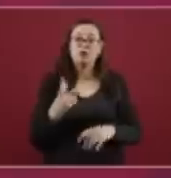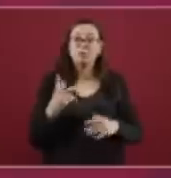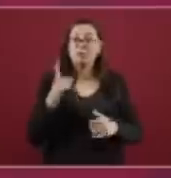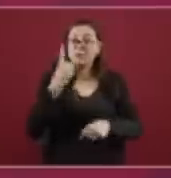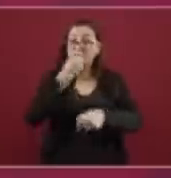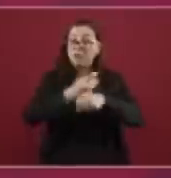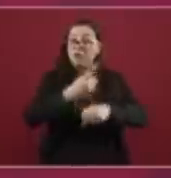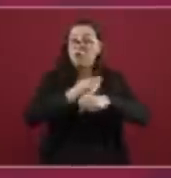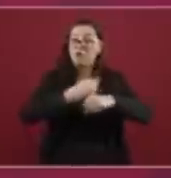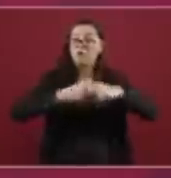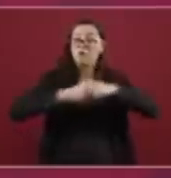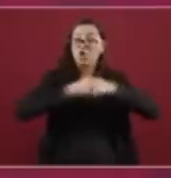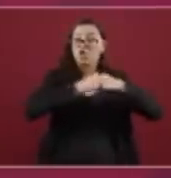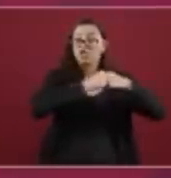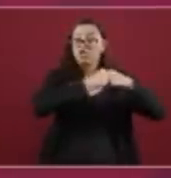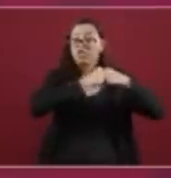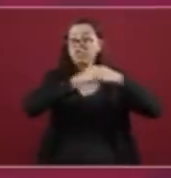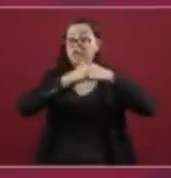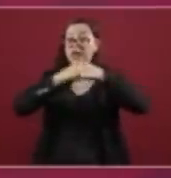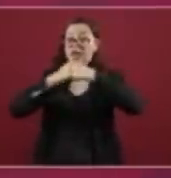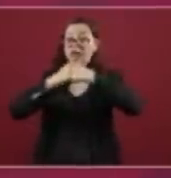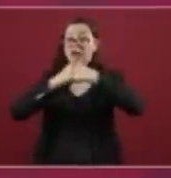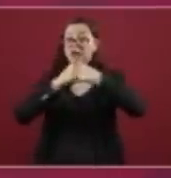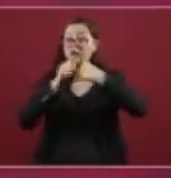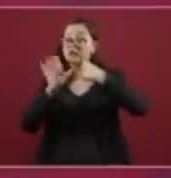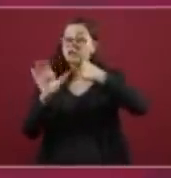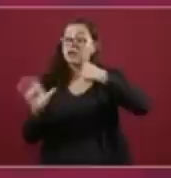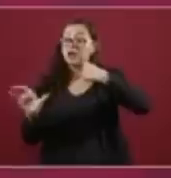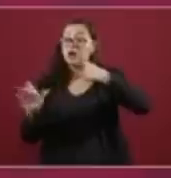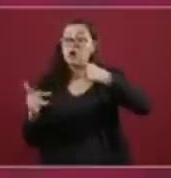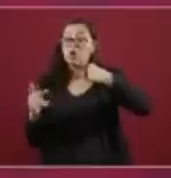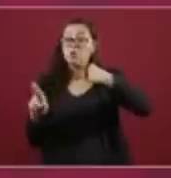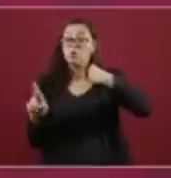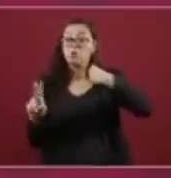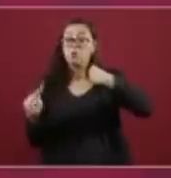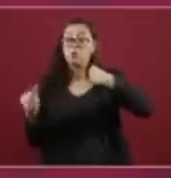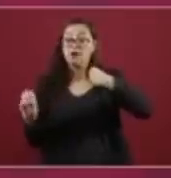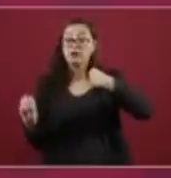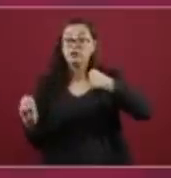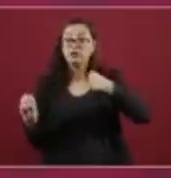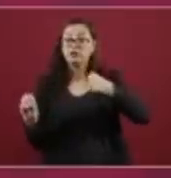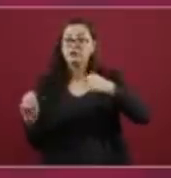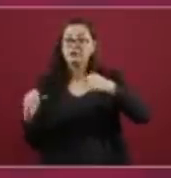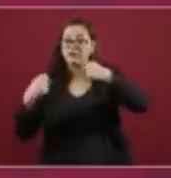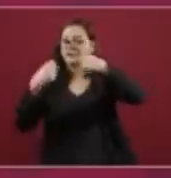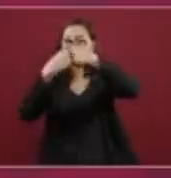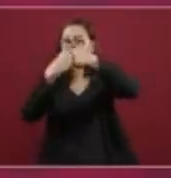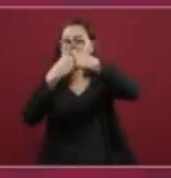fronterizas. Ya Puerto Peñasco ya no está